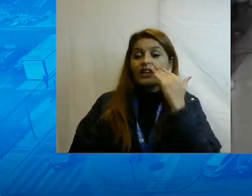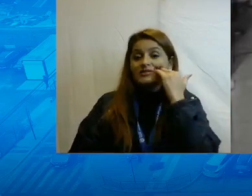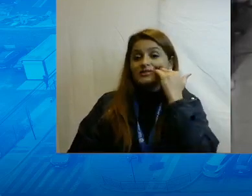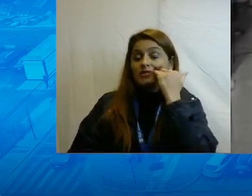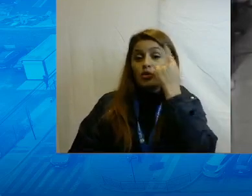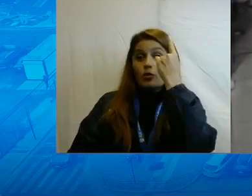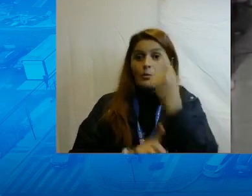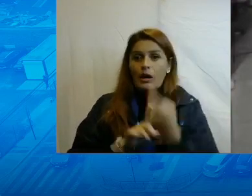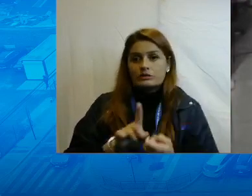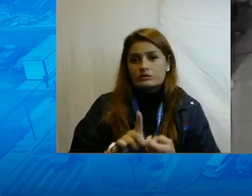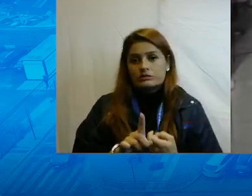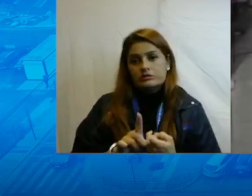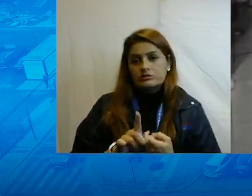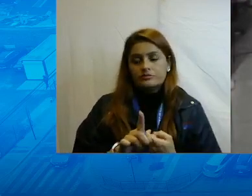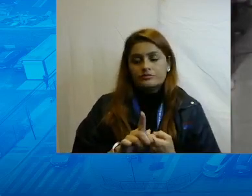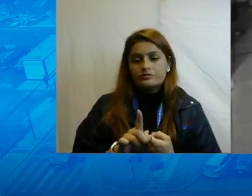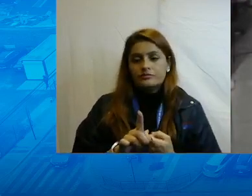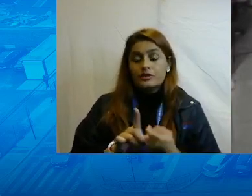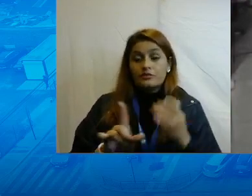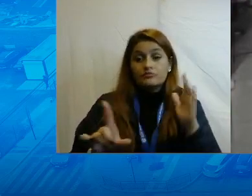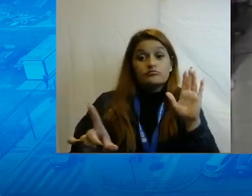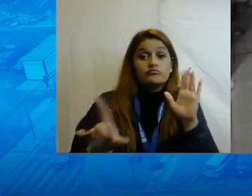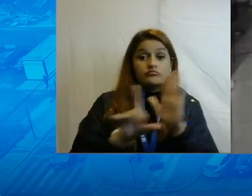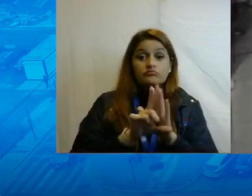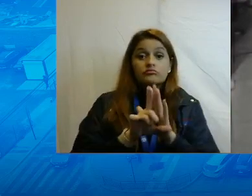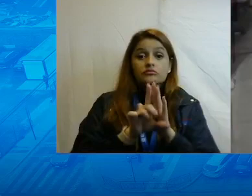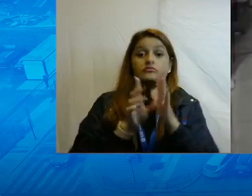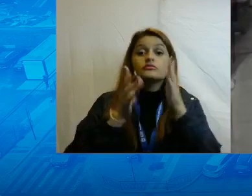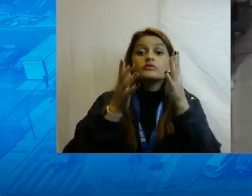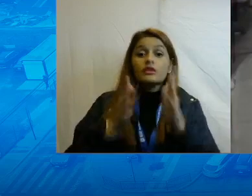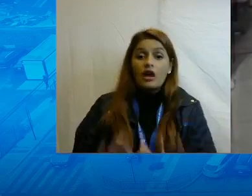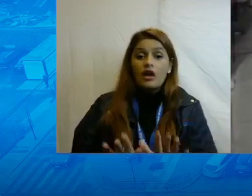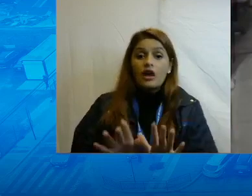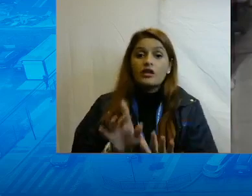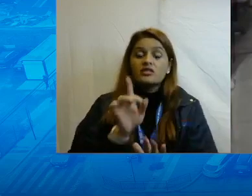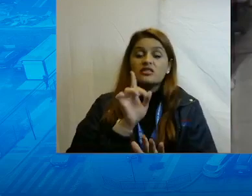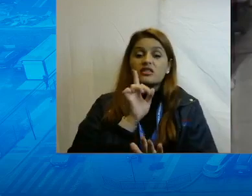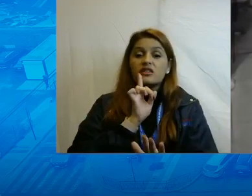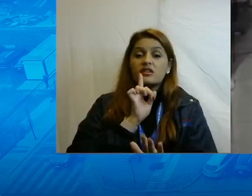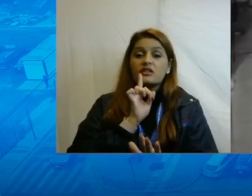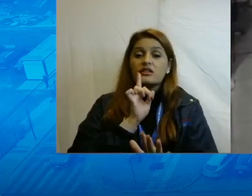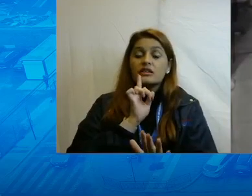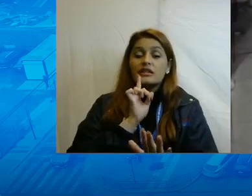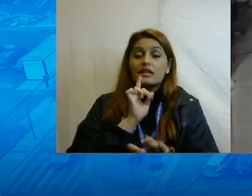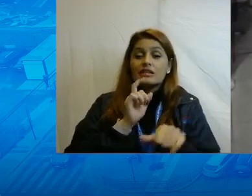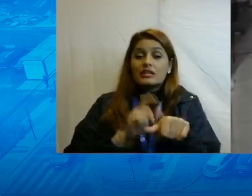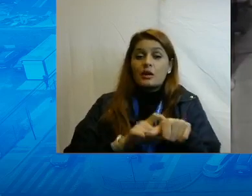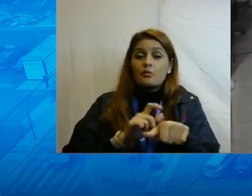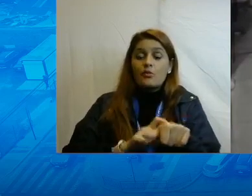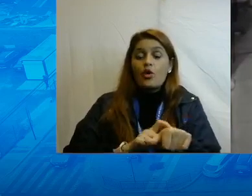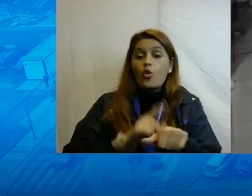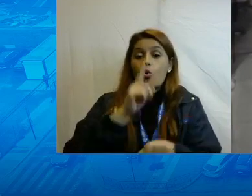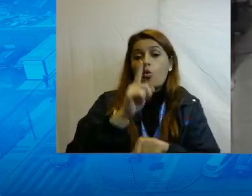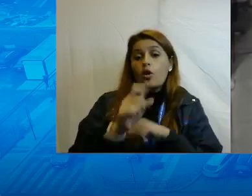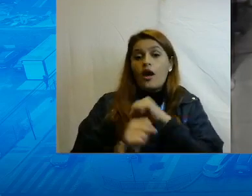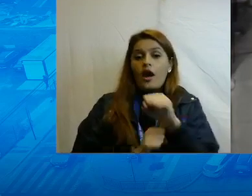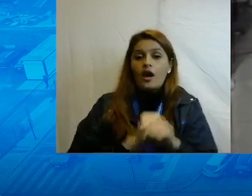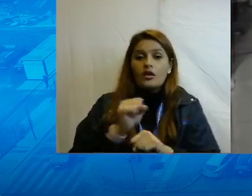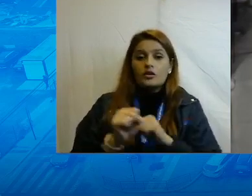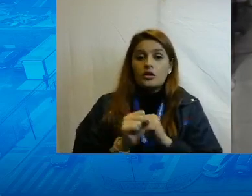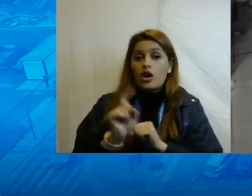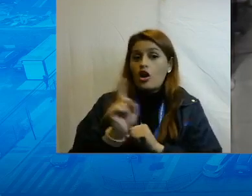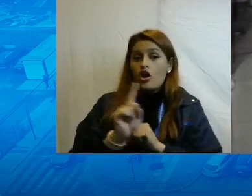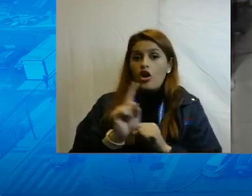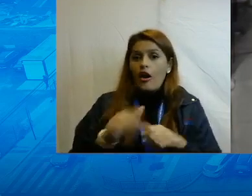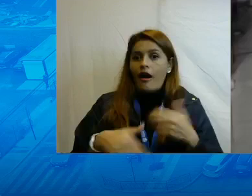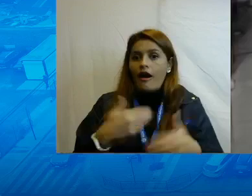prácticamente un mes, esta ley establece un periodo de vigencia de un año, por lo tanto, si no se ha avanzado con